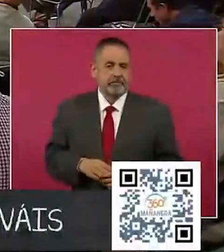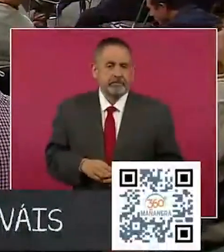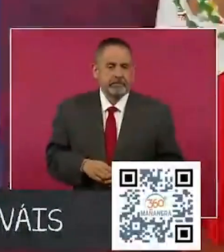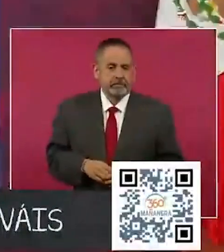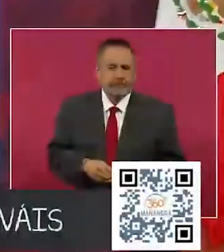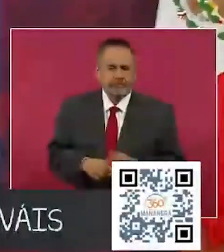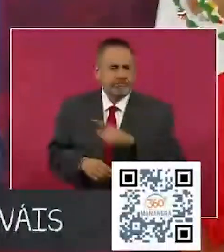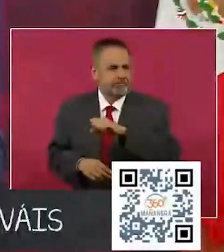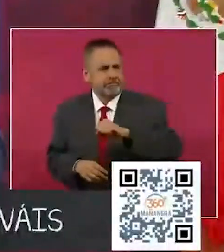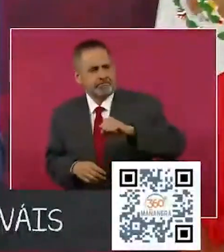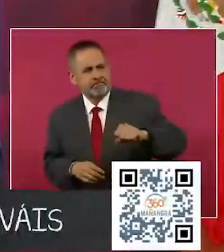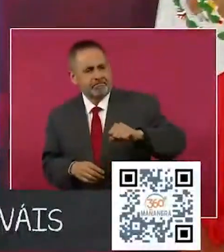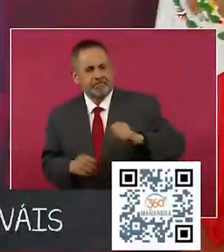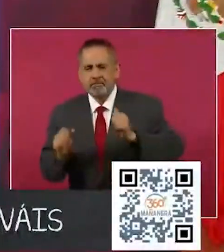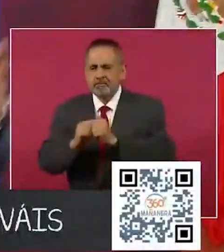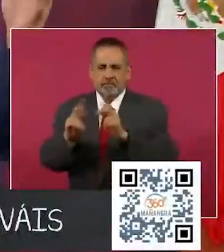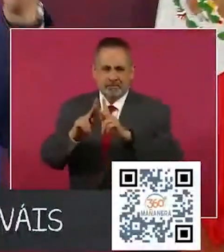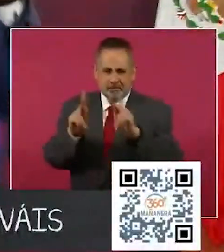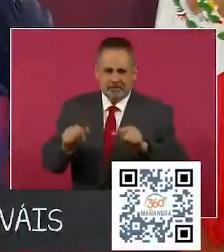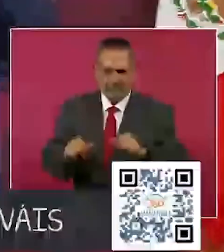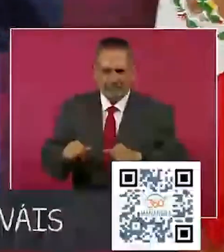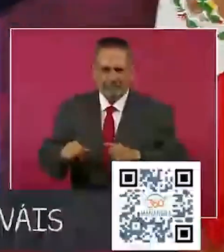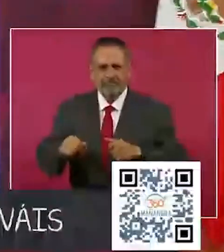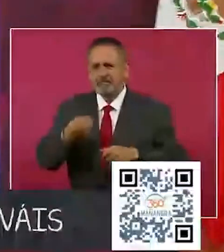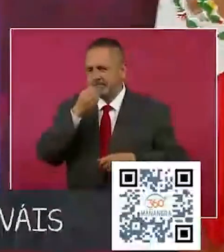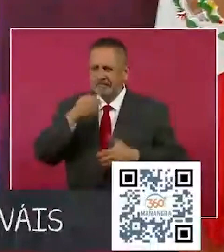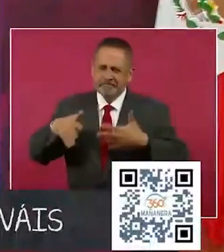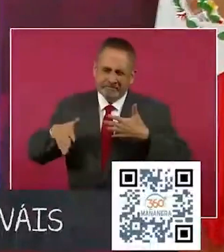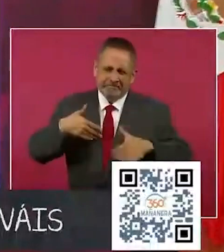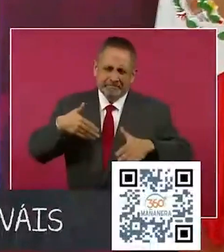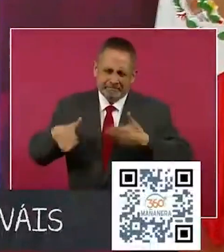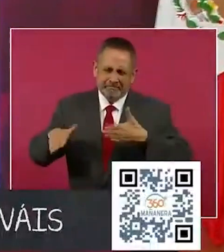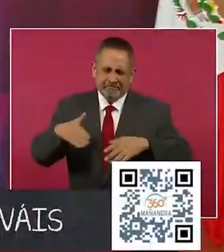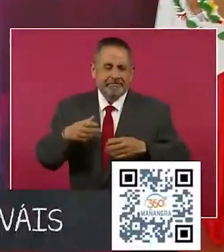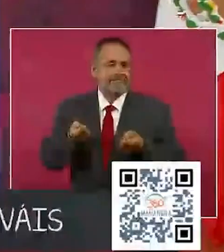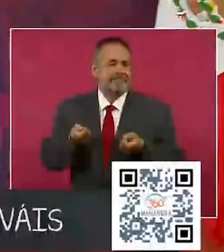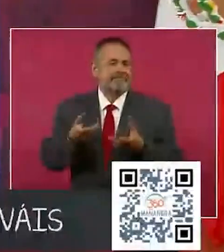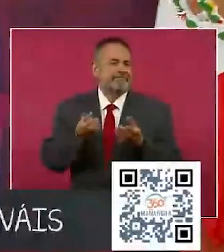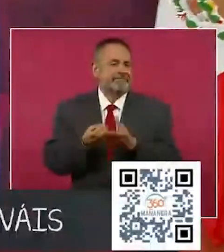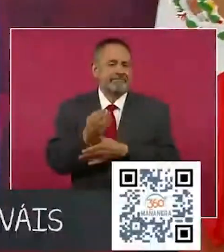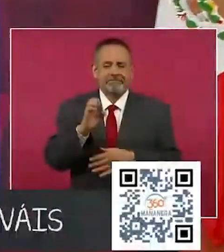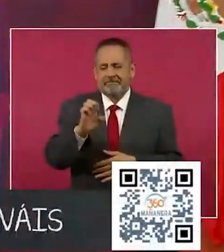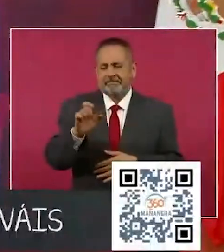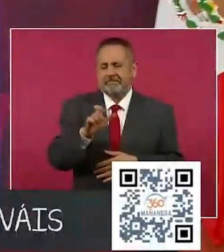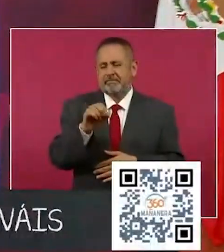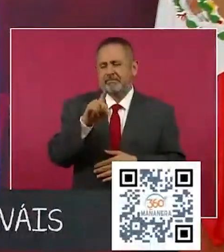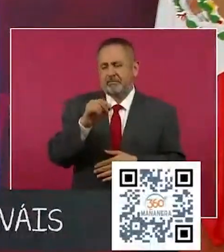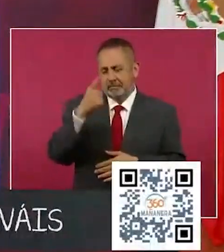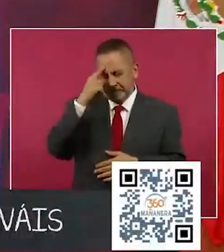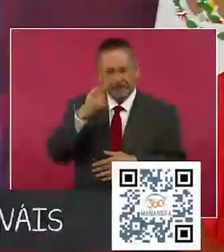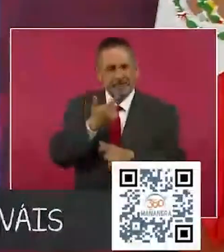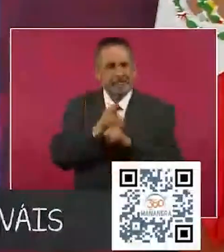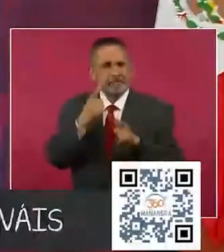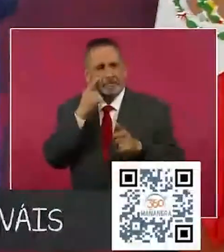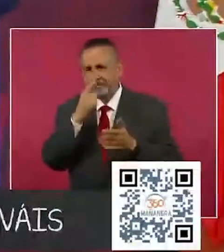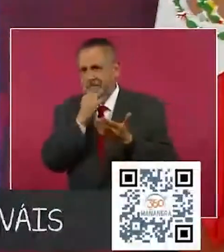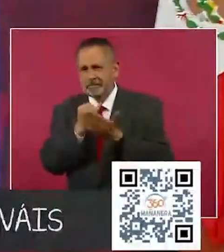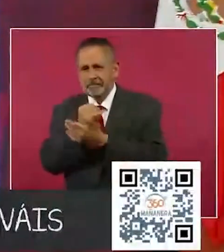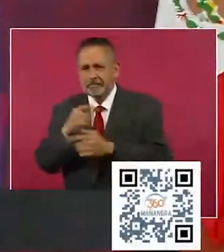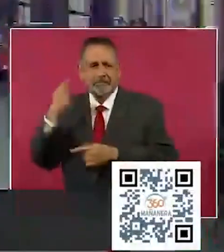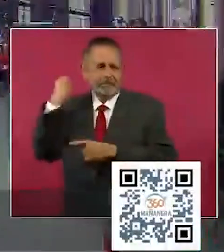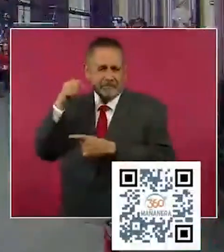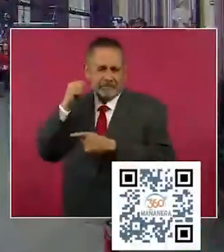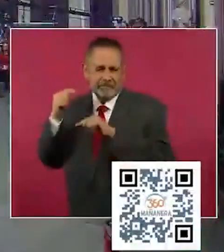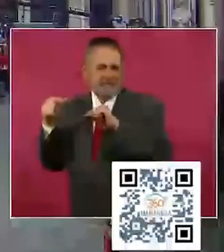de la resistencia civil pacífica, decidimos caminar y le llamamos Éxodo por la Democracia desde Tabasco hasta la Ciudad de México. Y